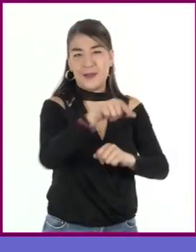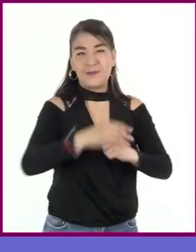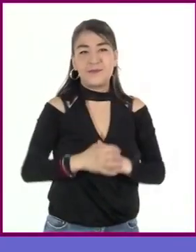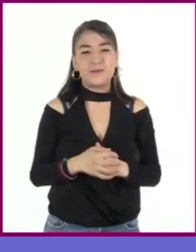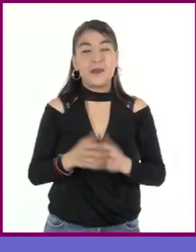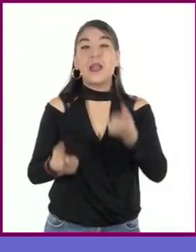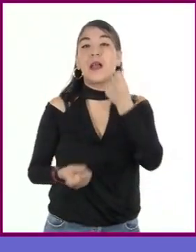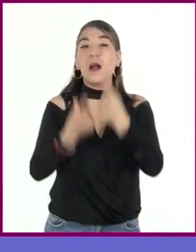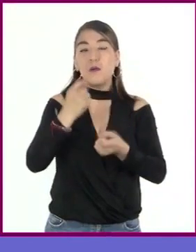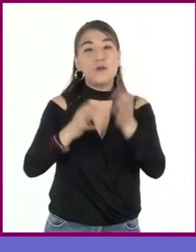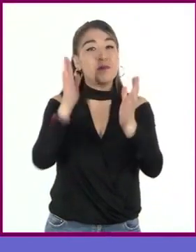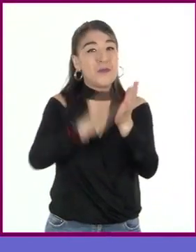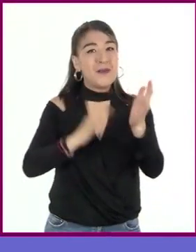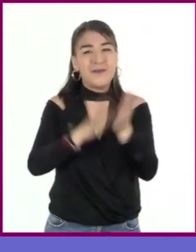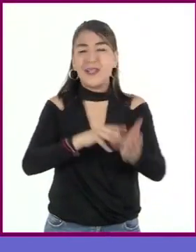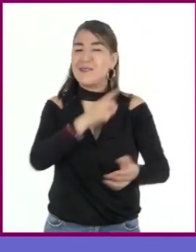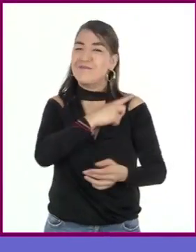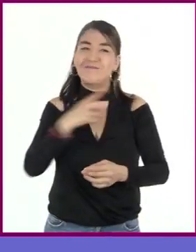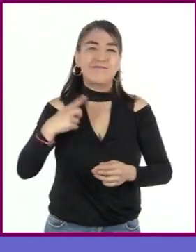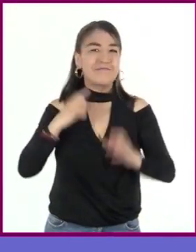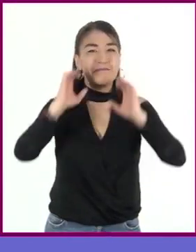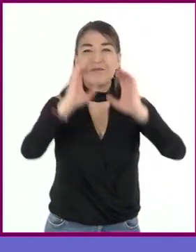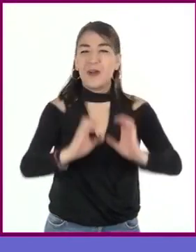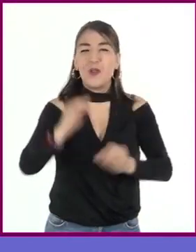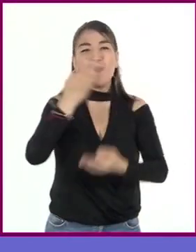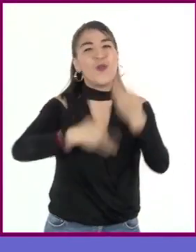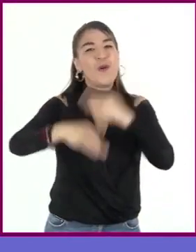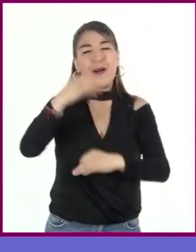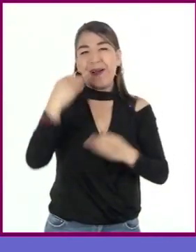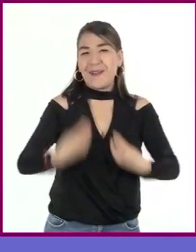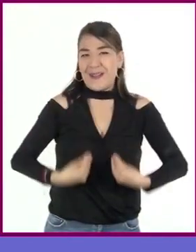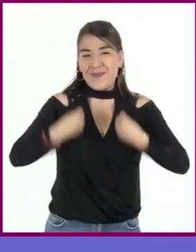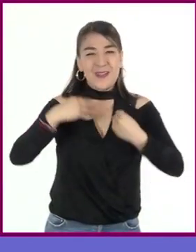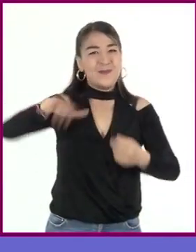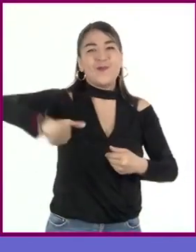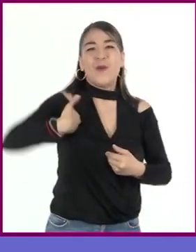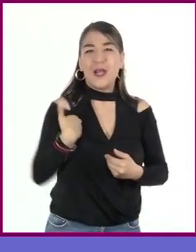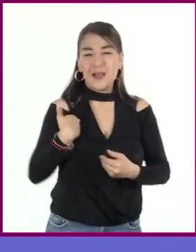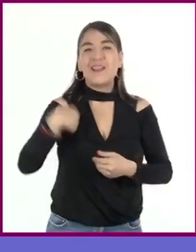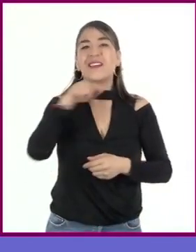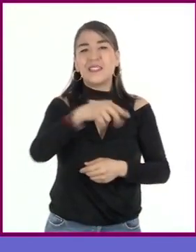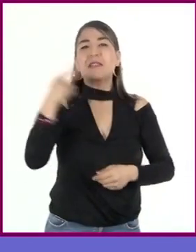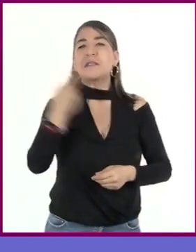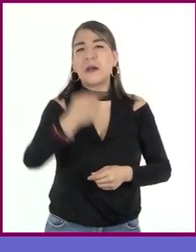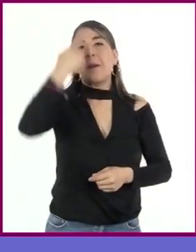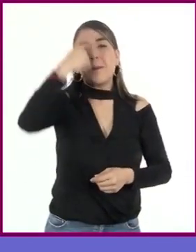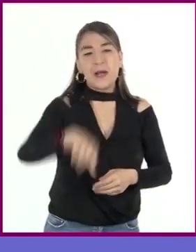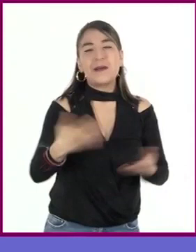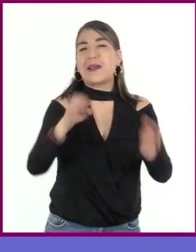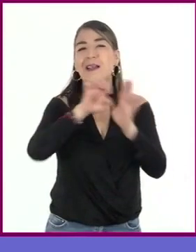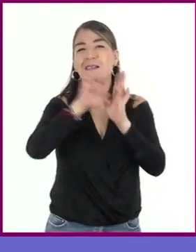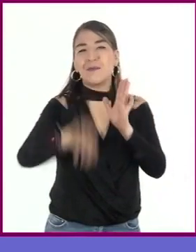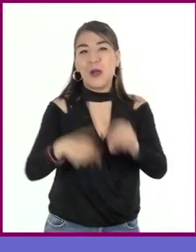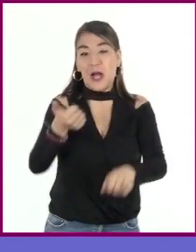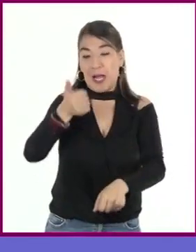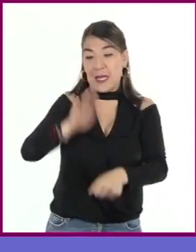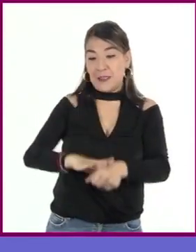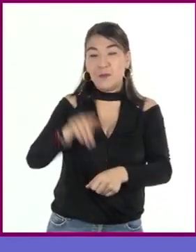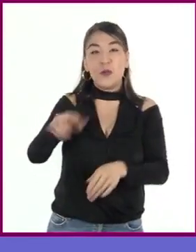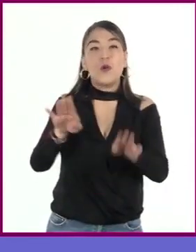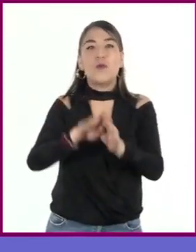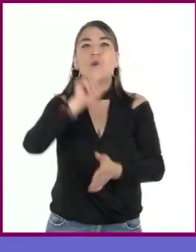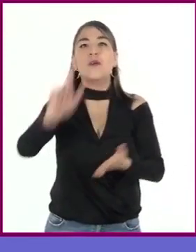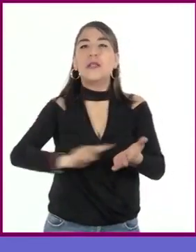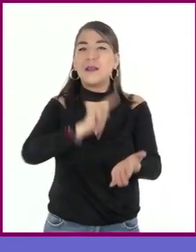se deben guardar toda la vida, pues son necesarios. Por ejemplo, para documentar un caso administrativo o